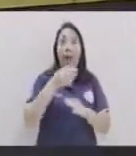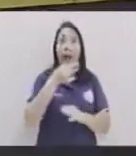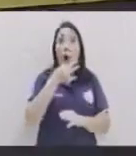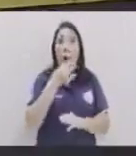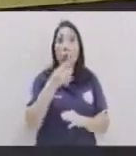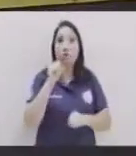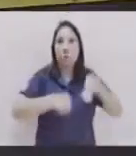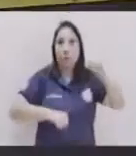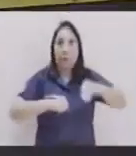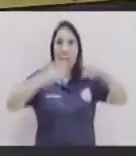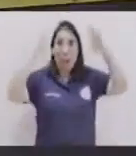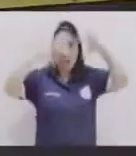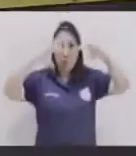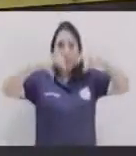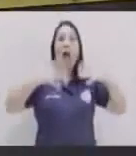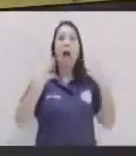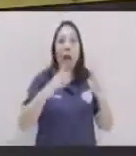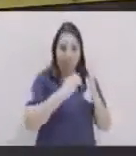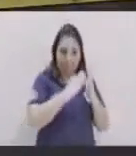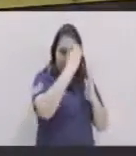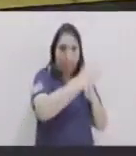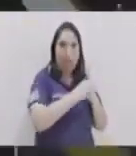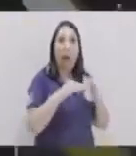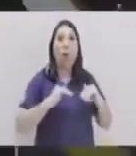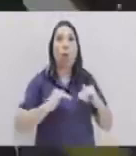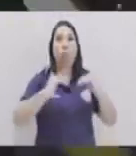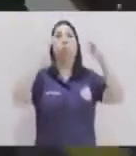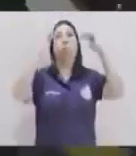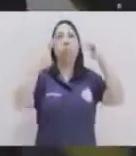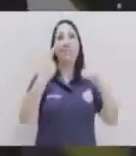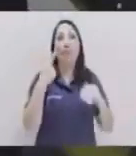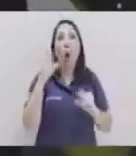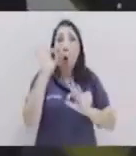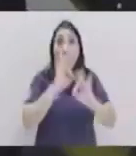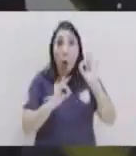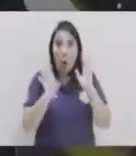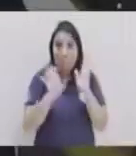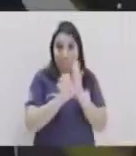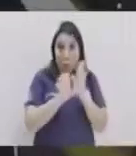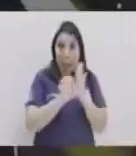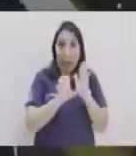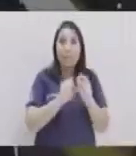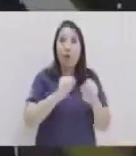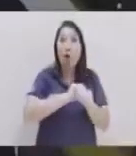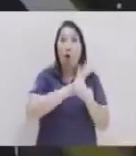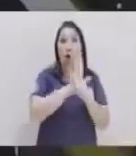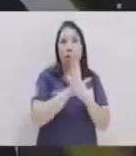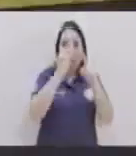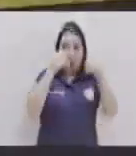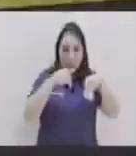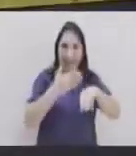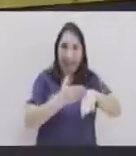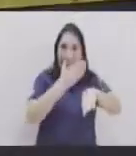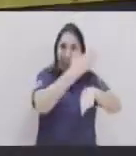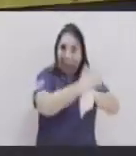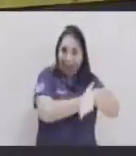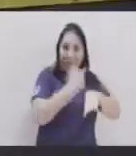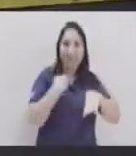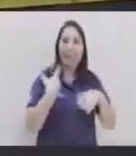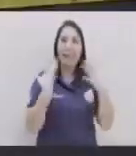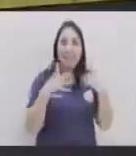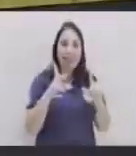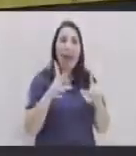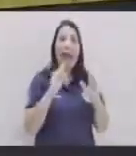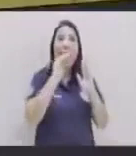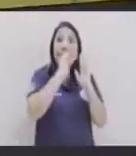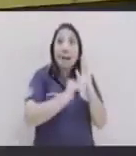fortalecer todas aquellas capacidades, conocemos el entorno y entonces podemos actuar, quiere decir